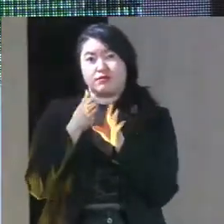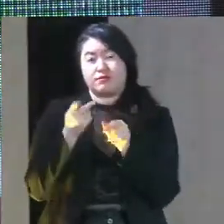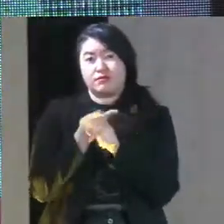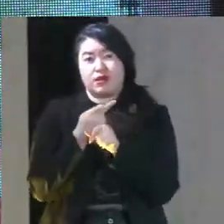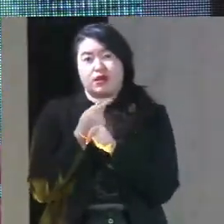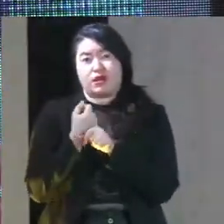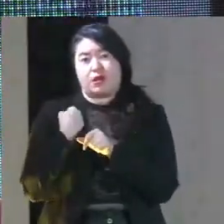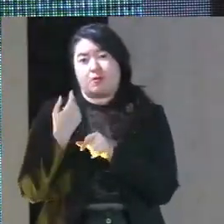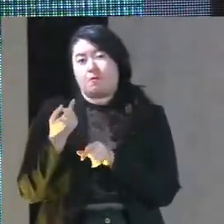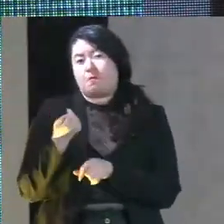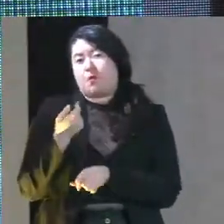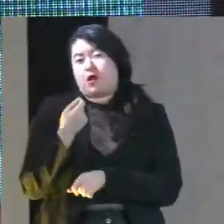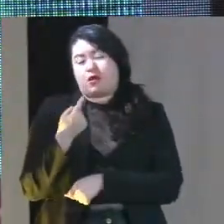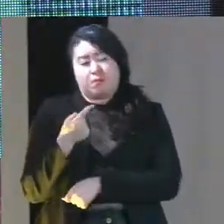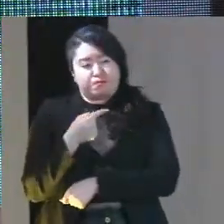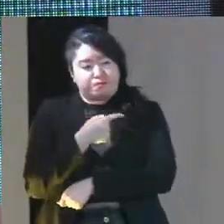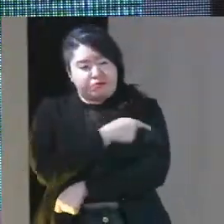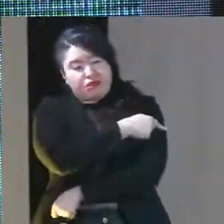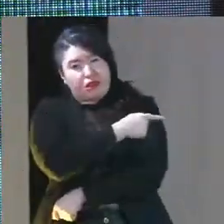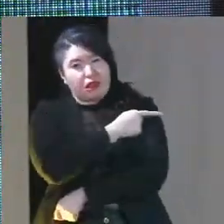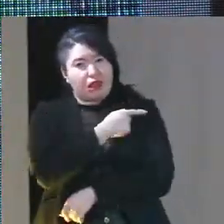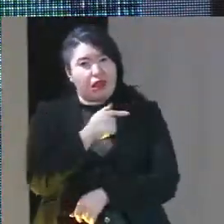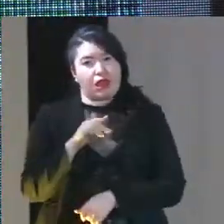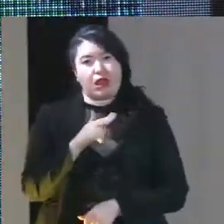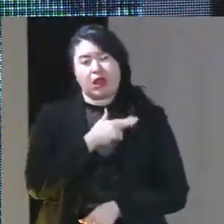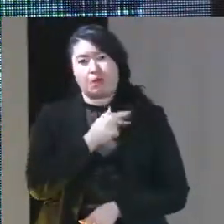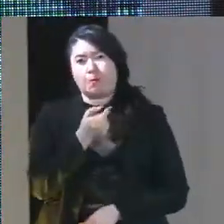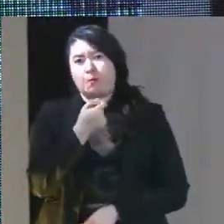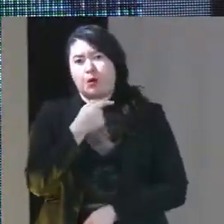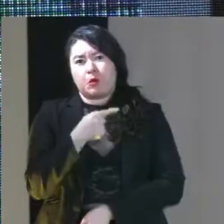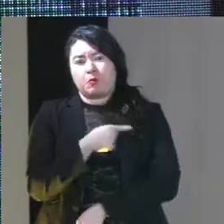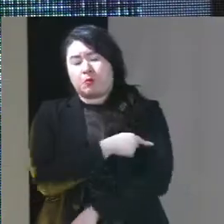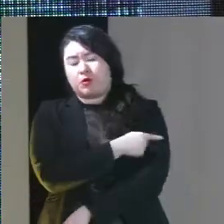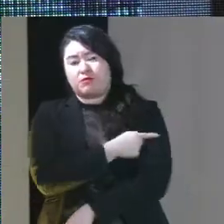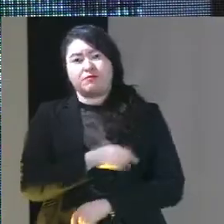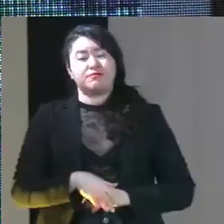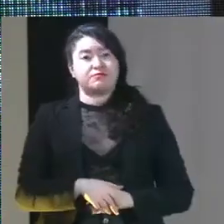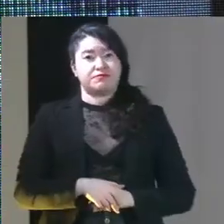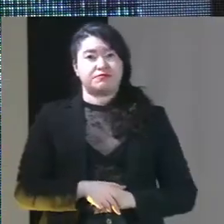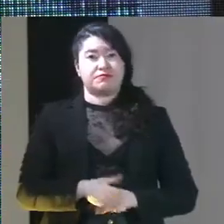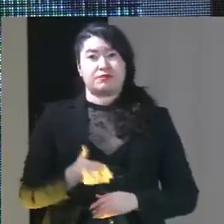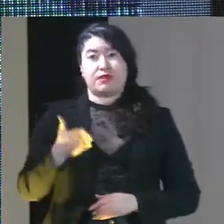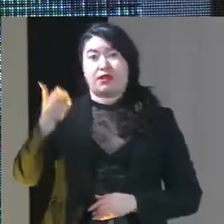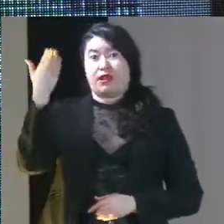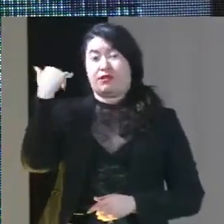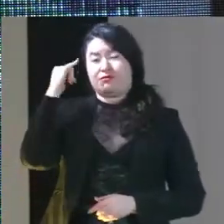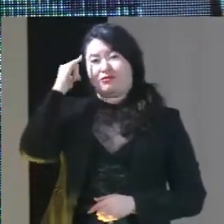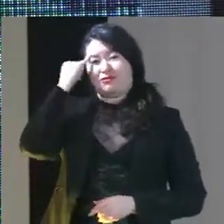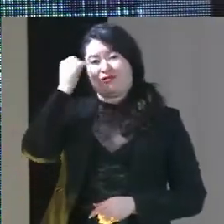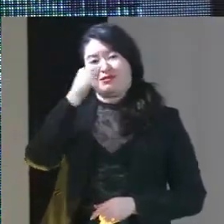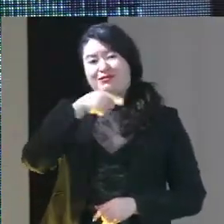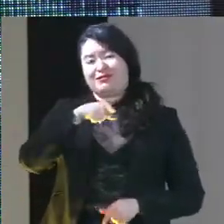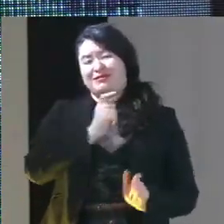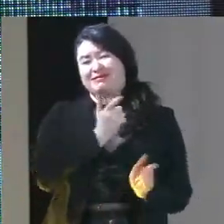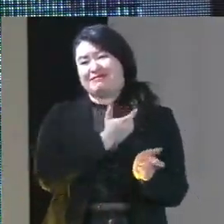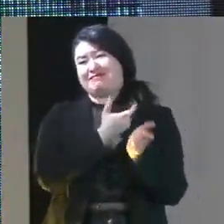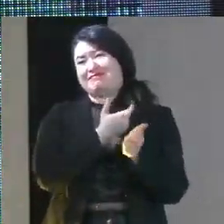pueden recibir poco daño de ballestas y de arcabuces. Antes los indios burlaban de ellos,